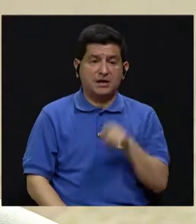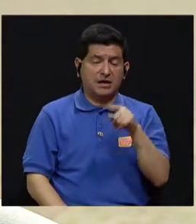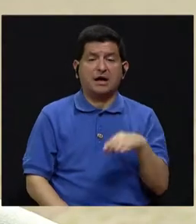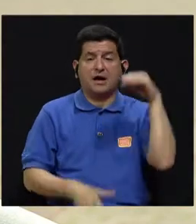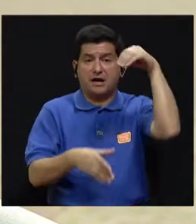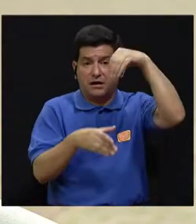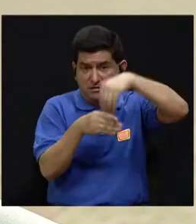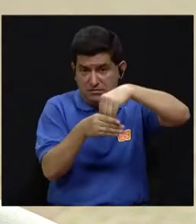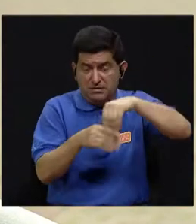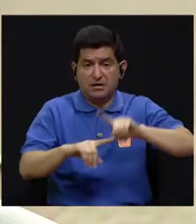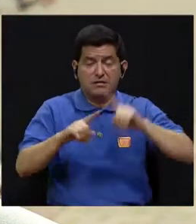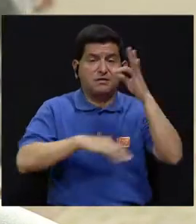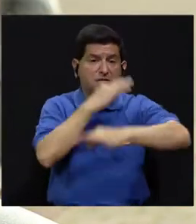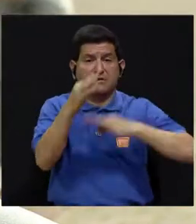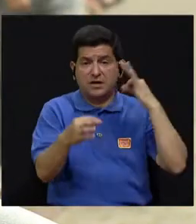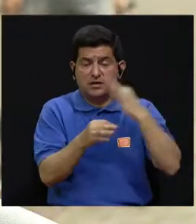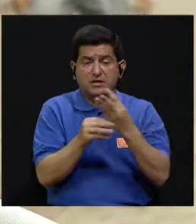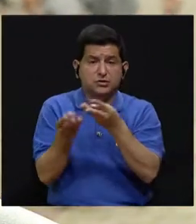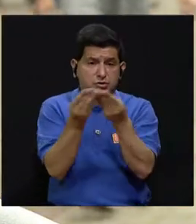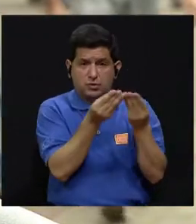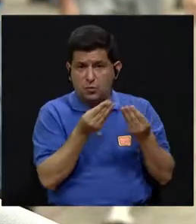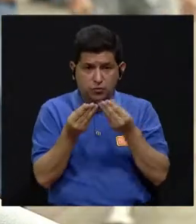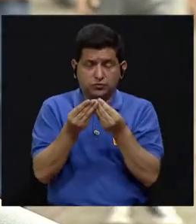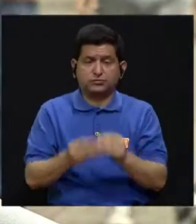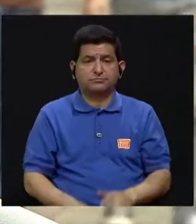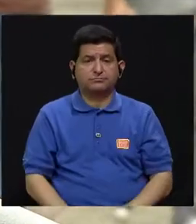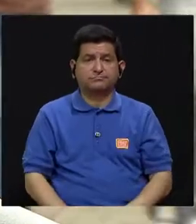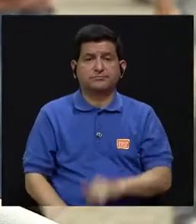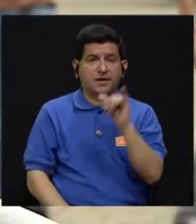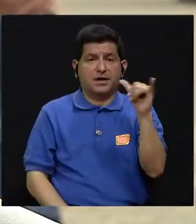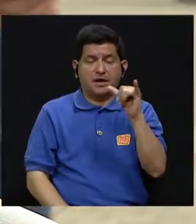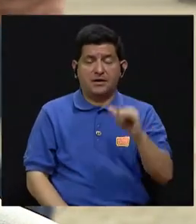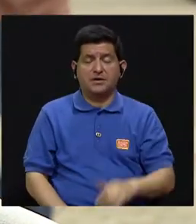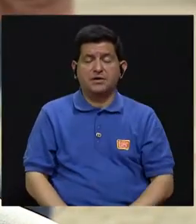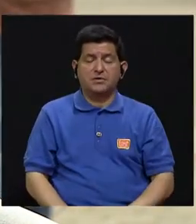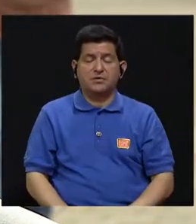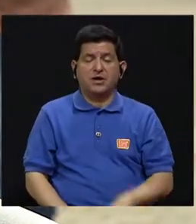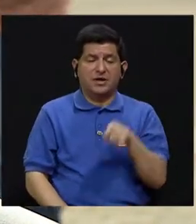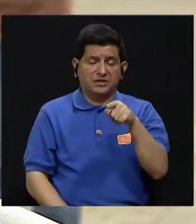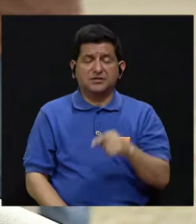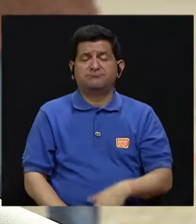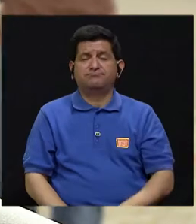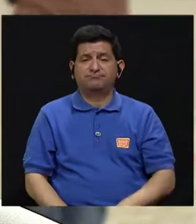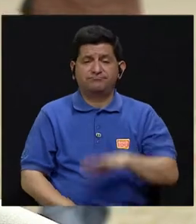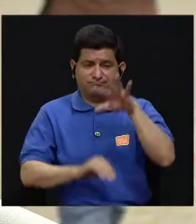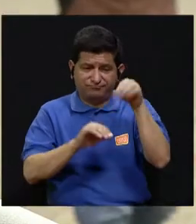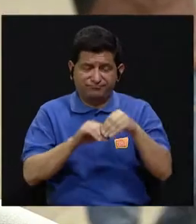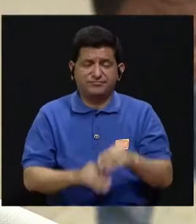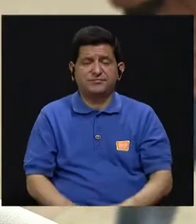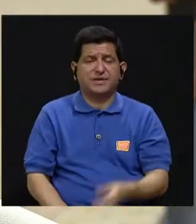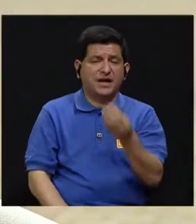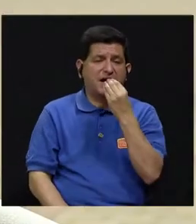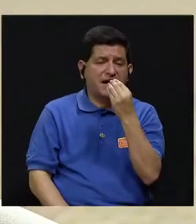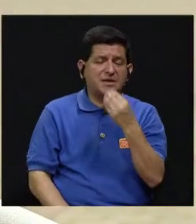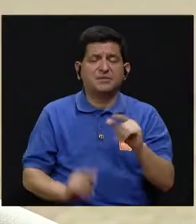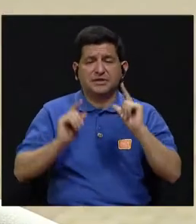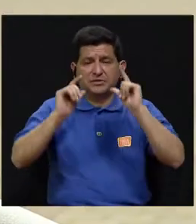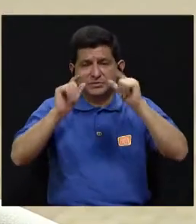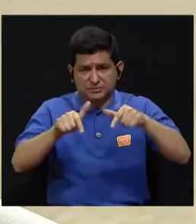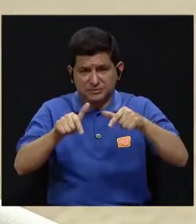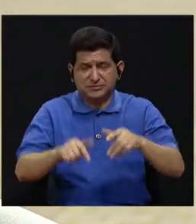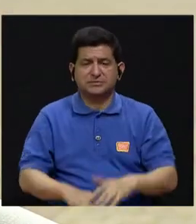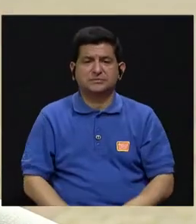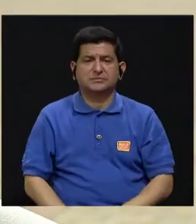ahí entran diferentes tipos de sustancias que aportan a este rubro. Alimentos, desechos de